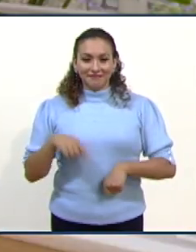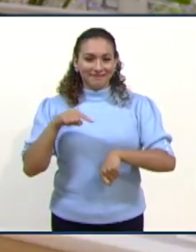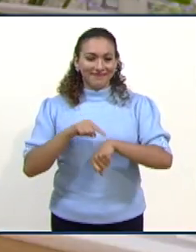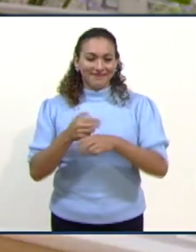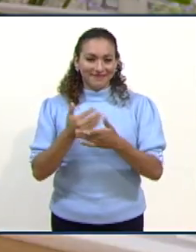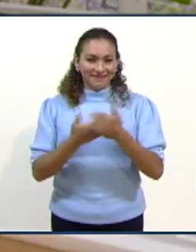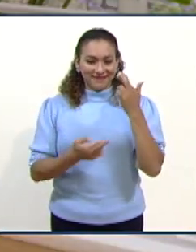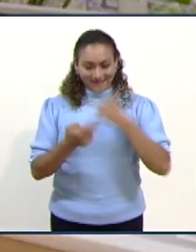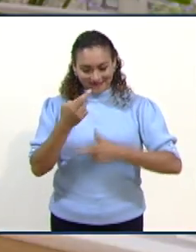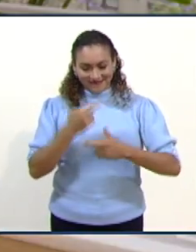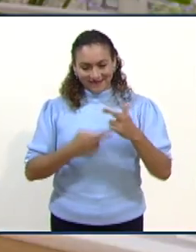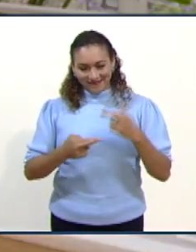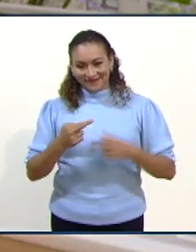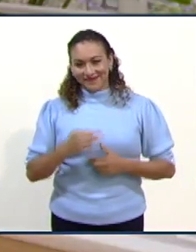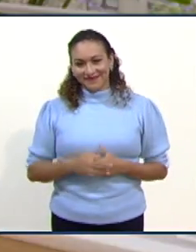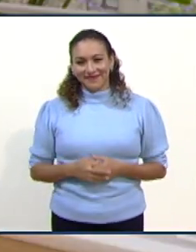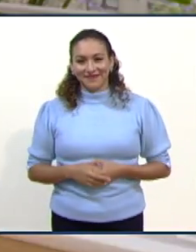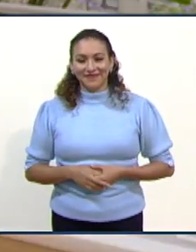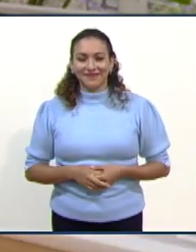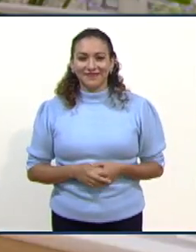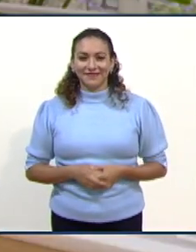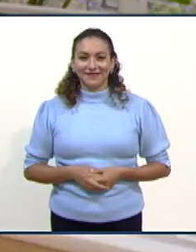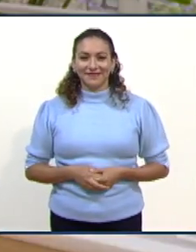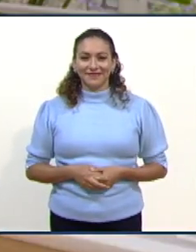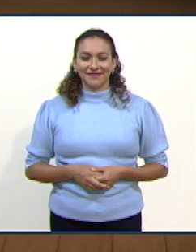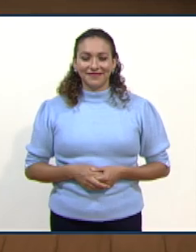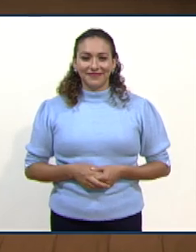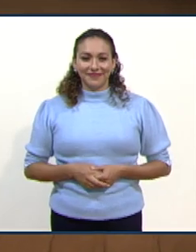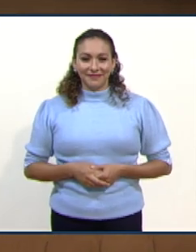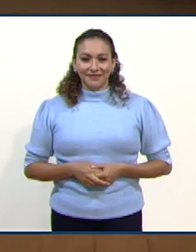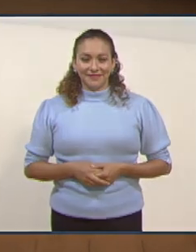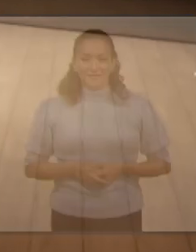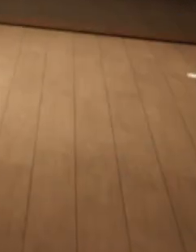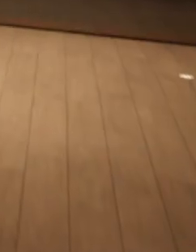Vamos a una pausa, no se vaya porque regresamos con más.